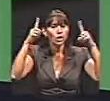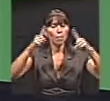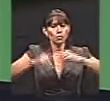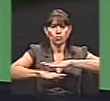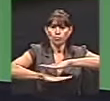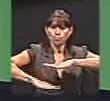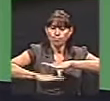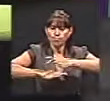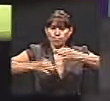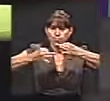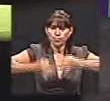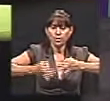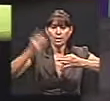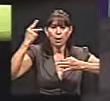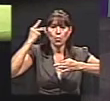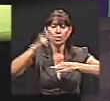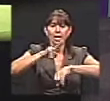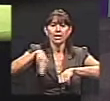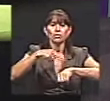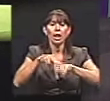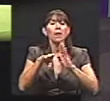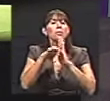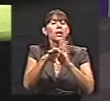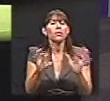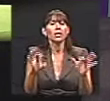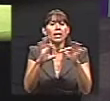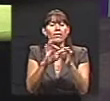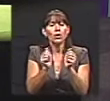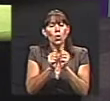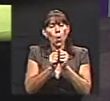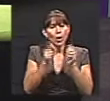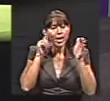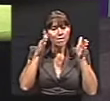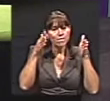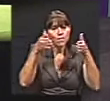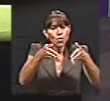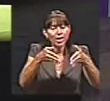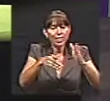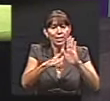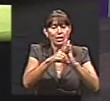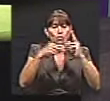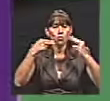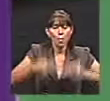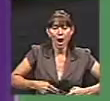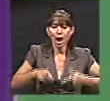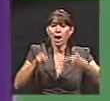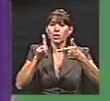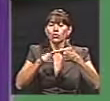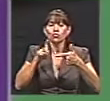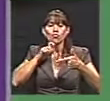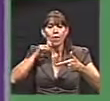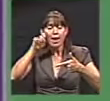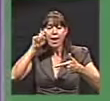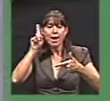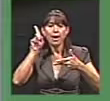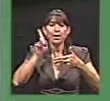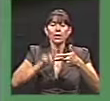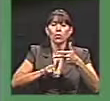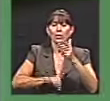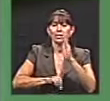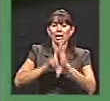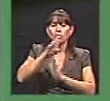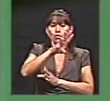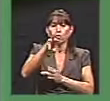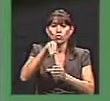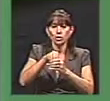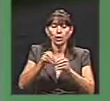política nacional, que tienen que ver, por ejemplo, con el enfoque de derechos humanos, con el enfoque de género, con el enfoque de desarrollo